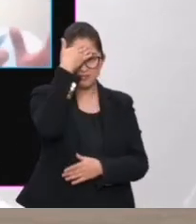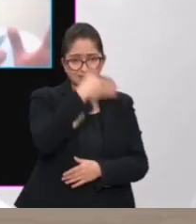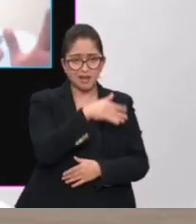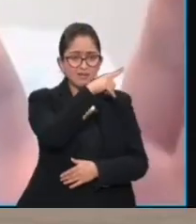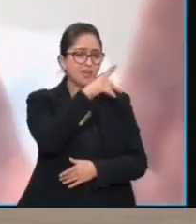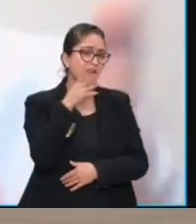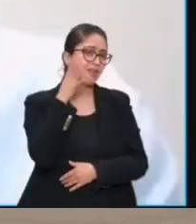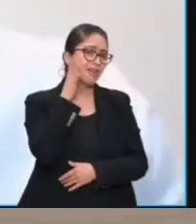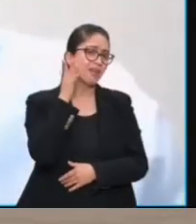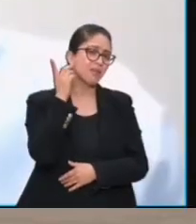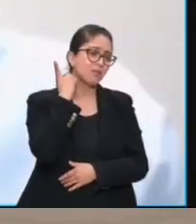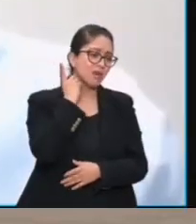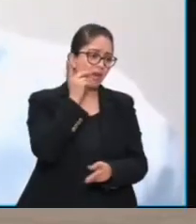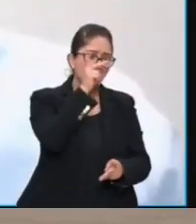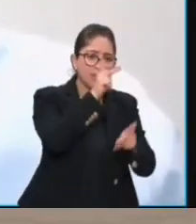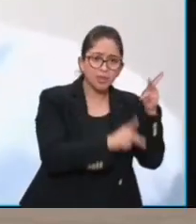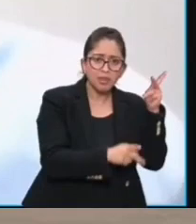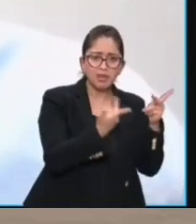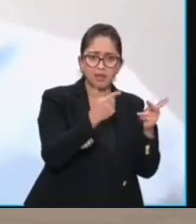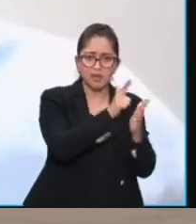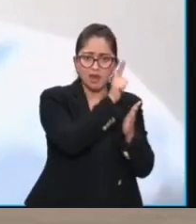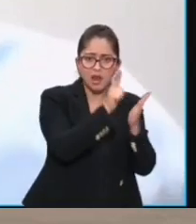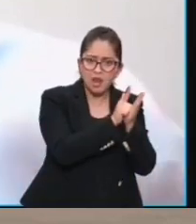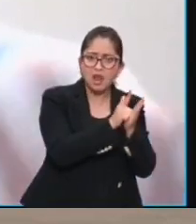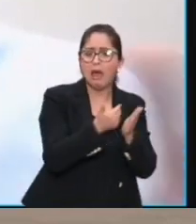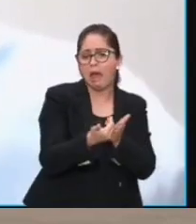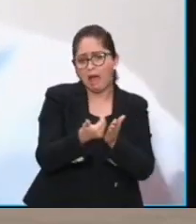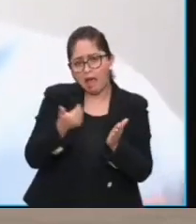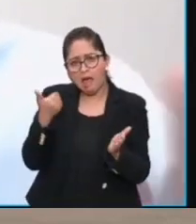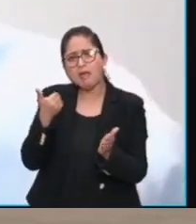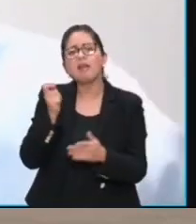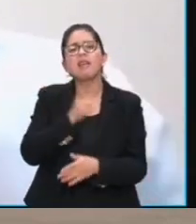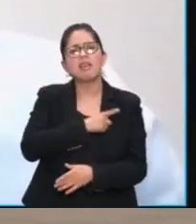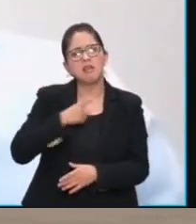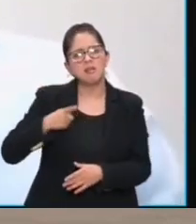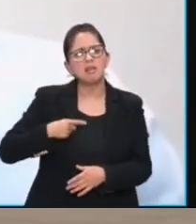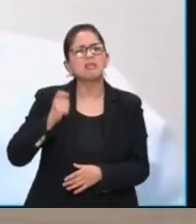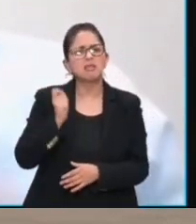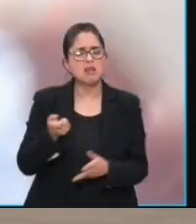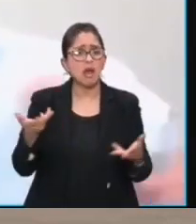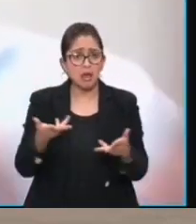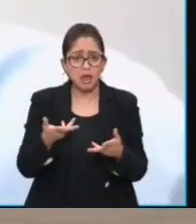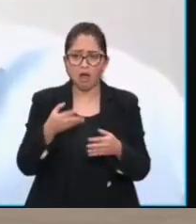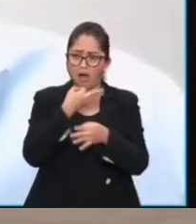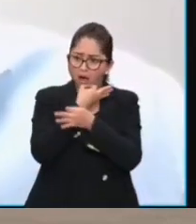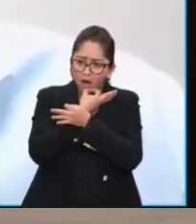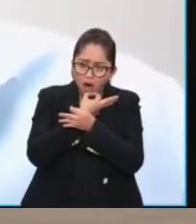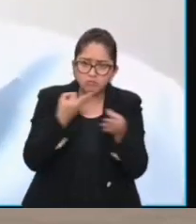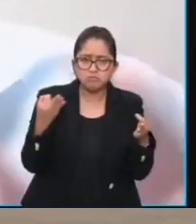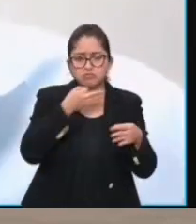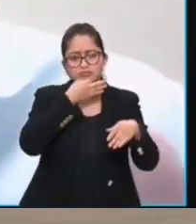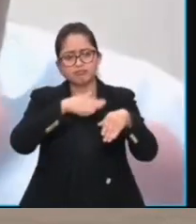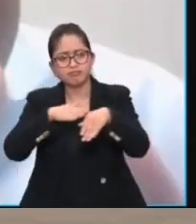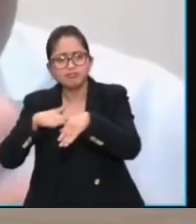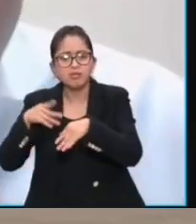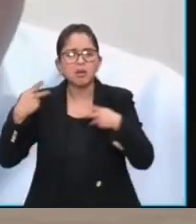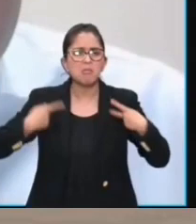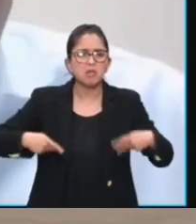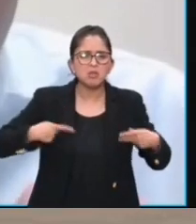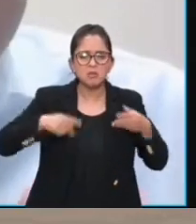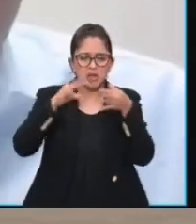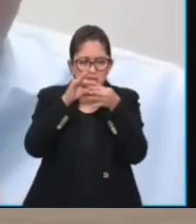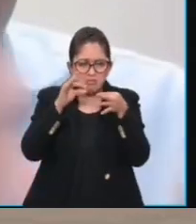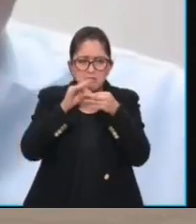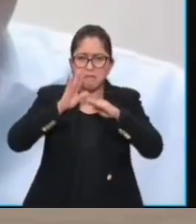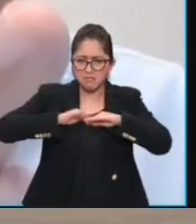¿Qué tenemos que hacer? En primera instancia, informar. El tema básico en la situación o el tema